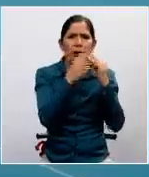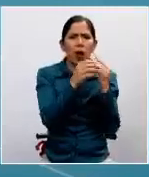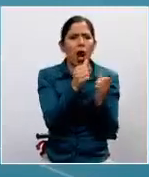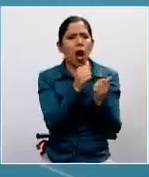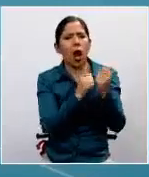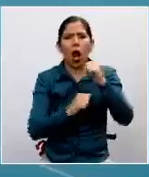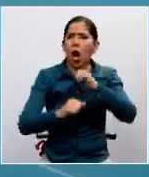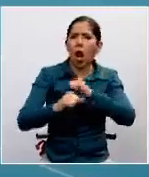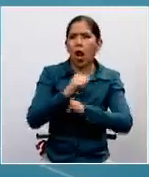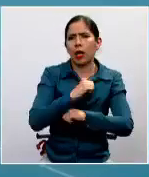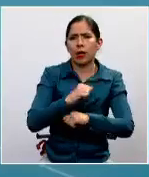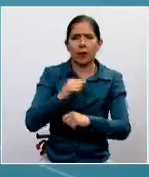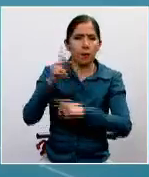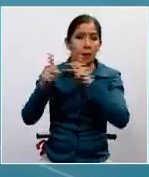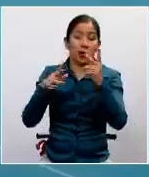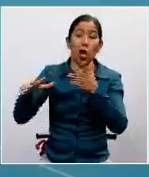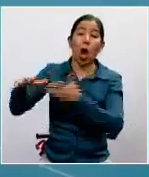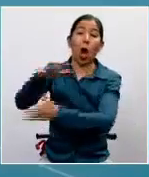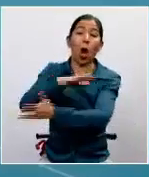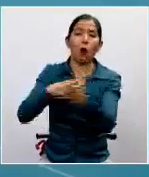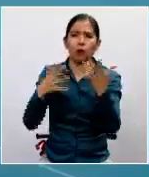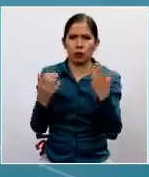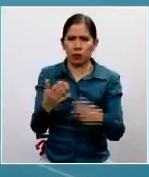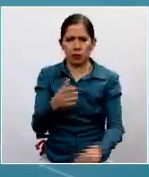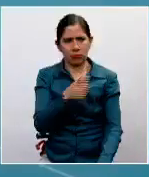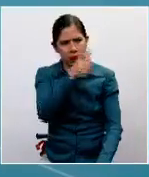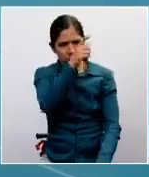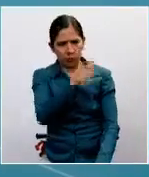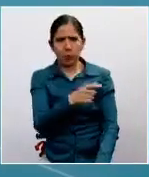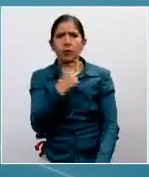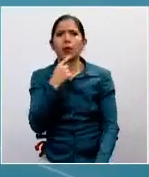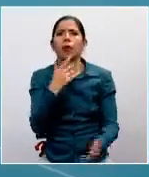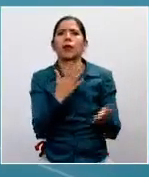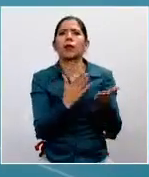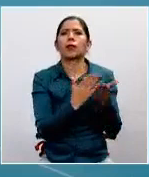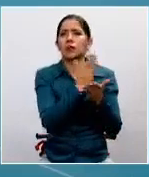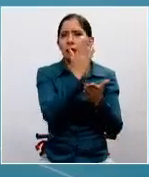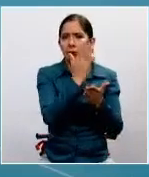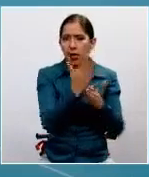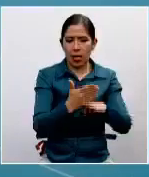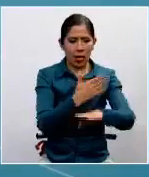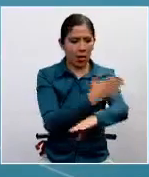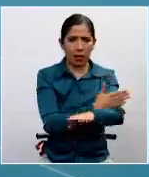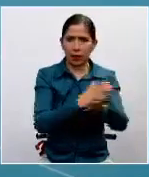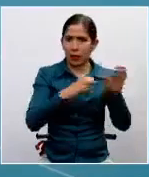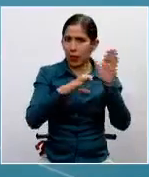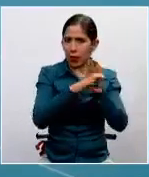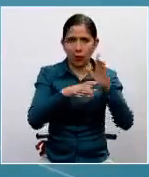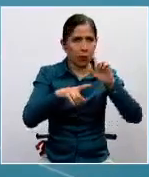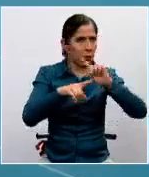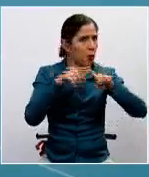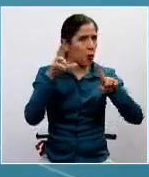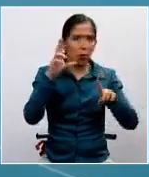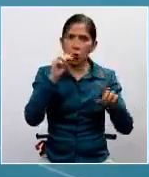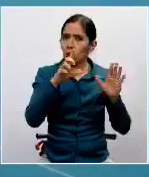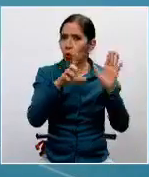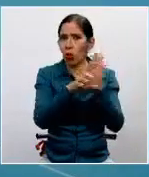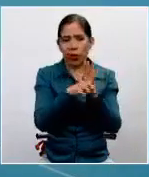manifestaciones tratando de distraer a la población sobre su habilitación de forma ilegal a las elecciones